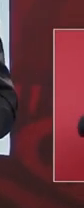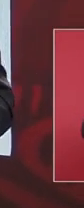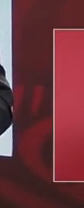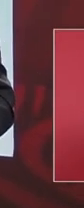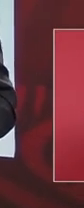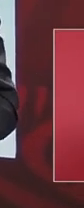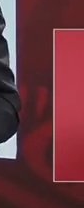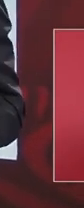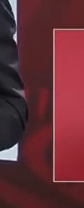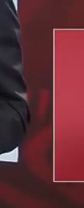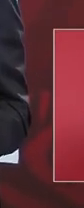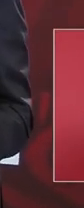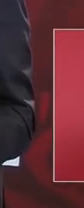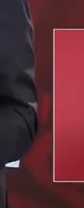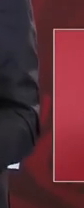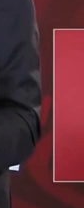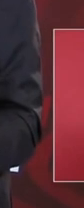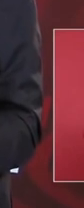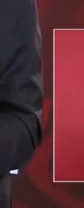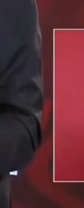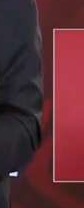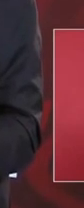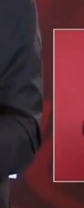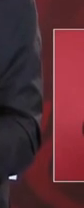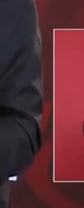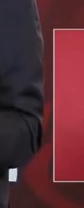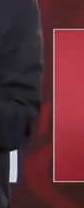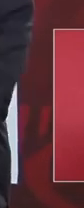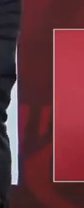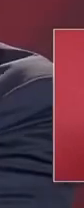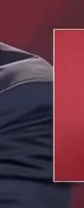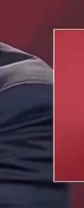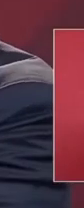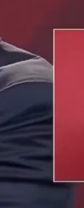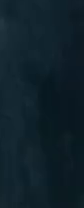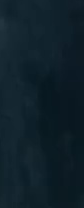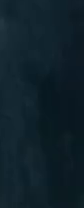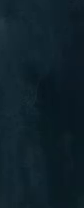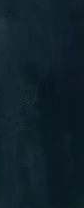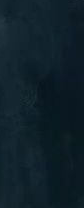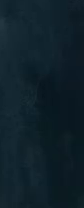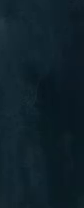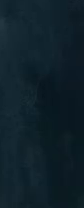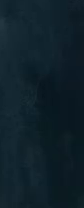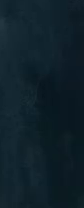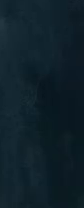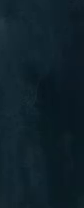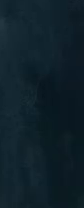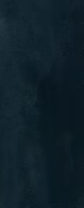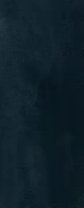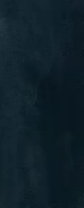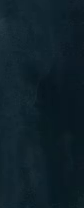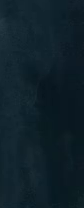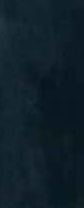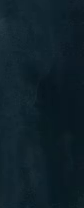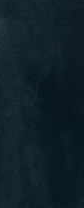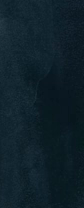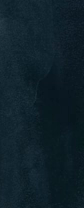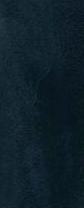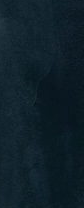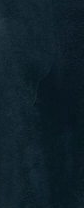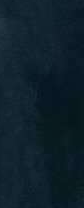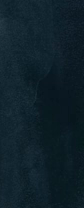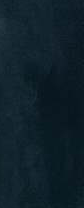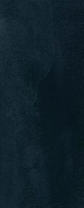ha instigado ha provocado a sus seguidores en contra de la ministra Entonces yo me vuelvo a sumar a las muestras de